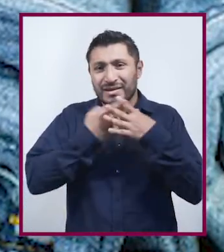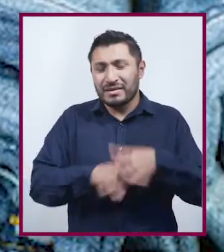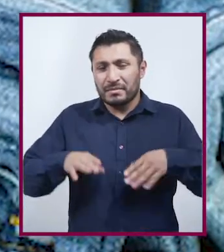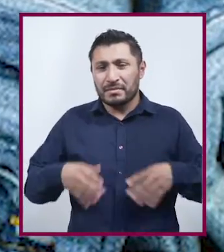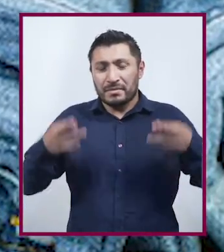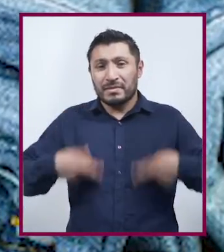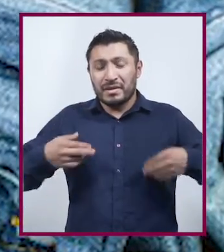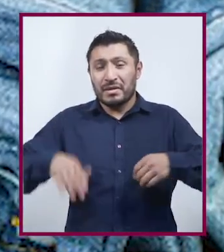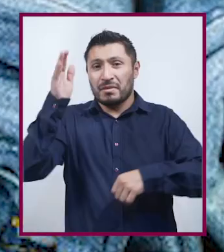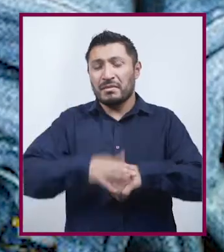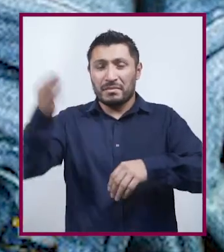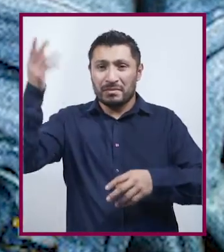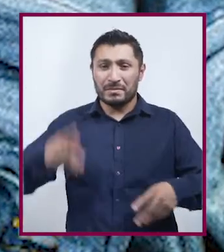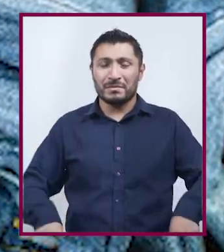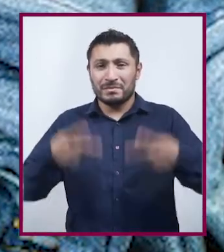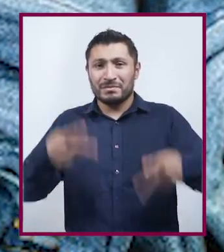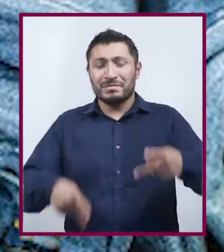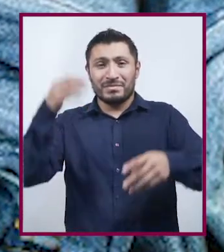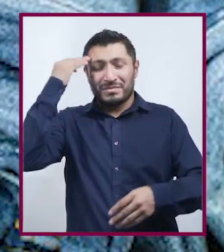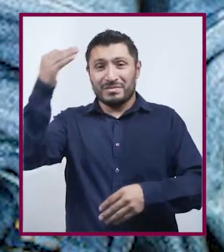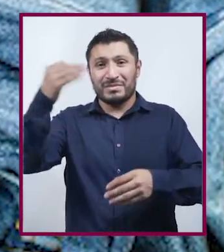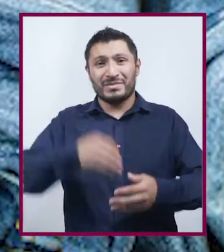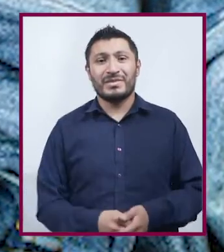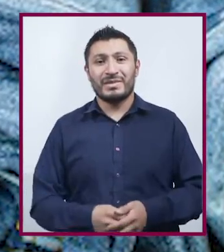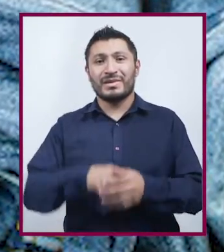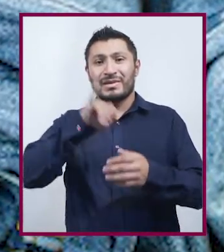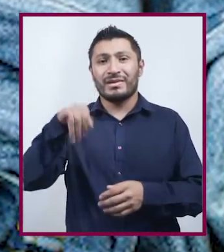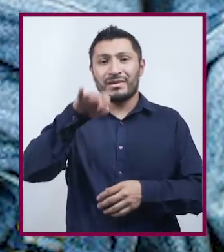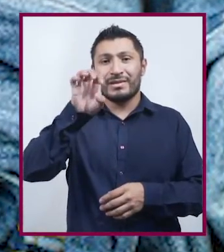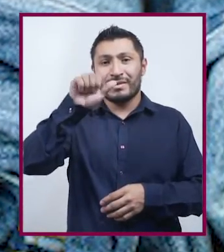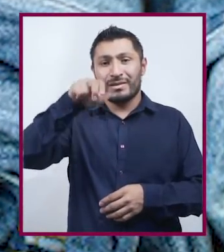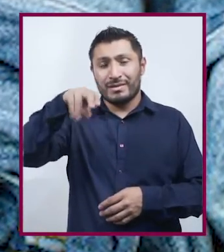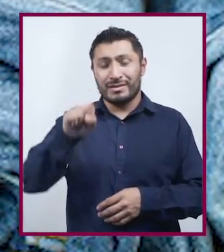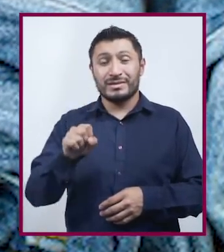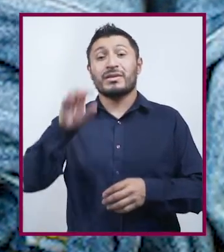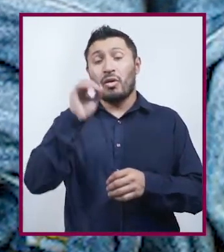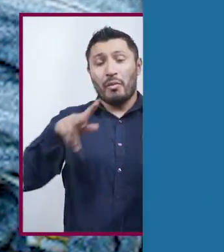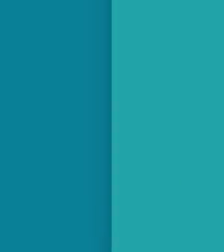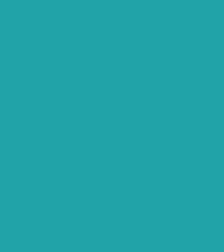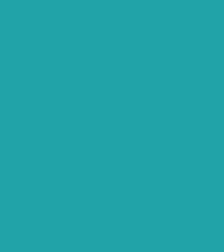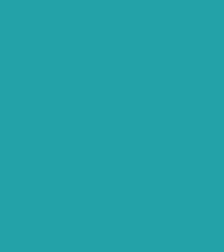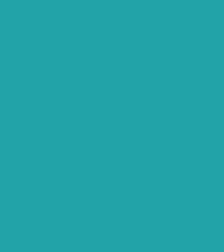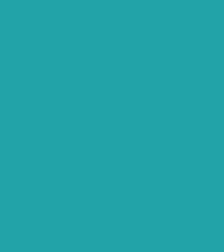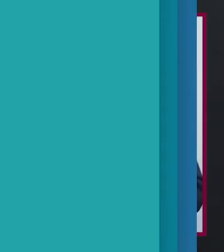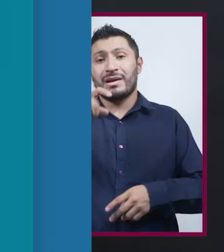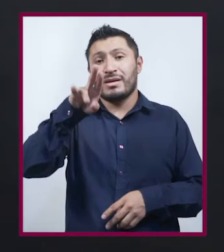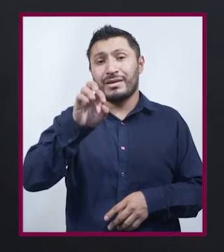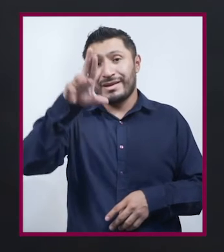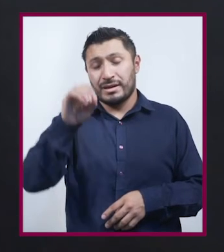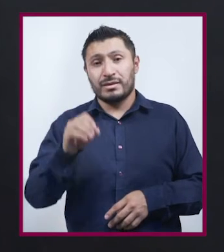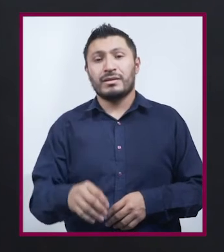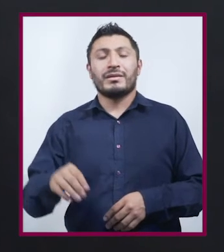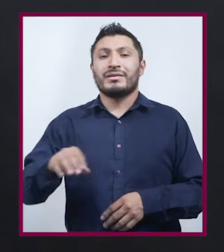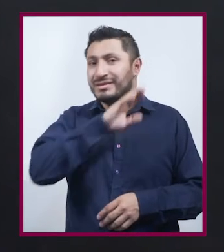de vestir más fabricada de todos los tiempos, los jeans o pantalones vaqueros. La fiebre